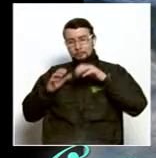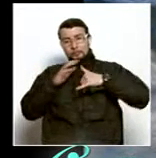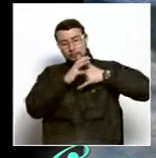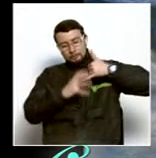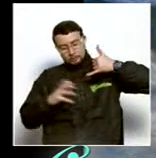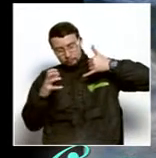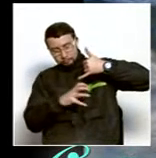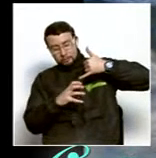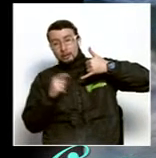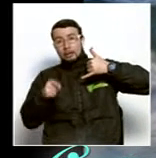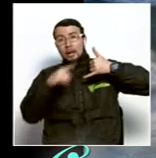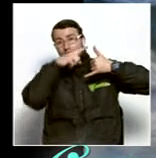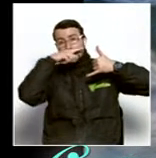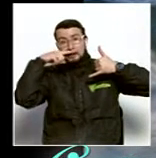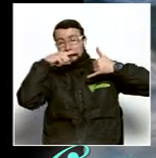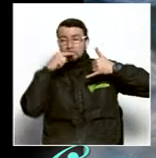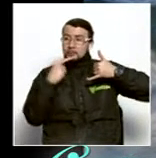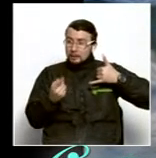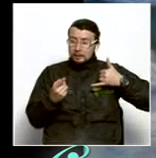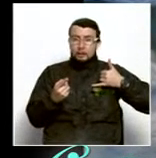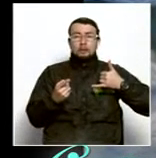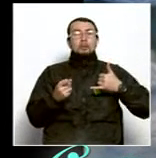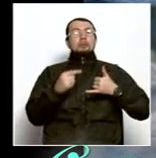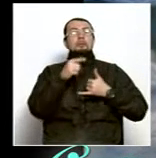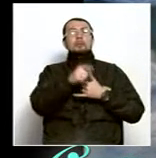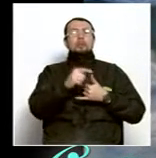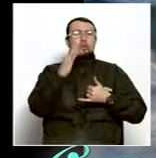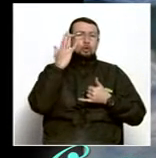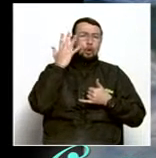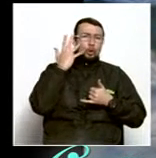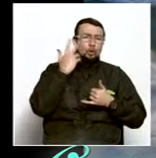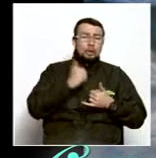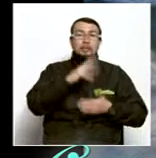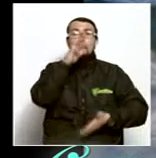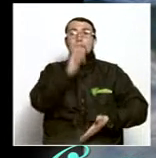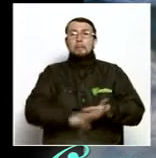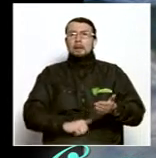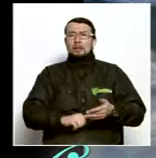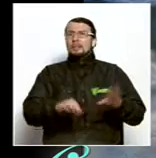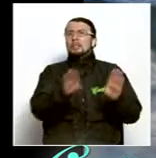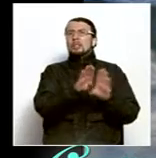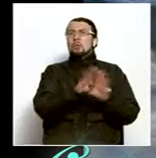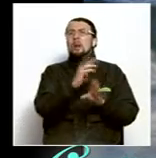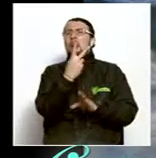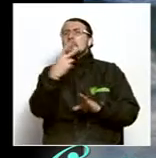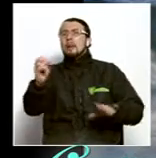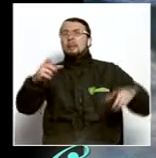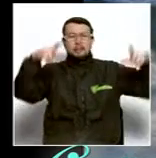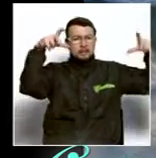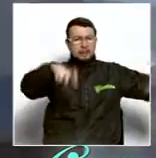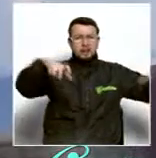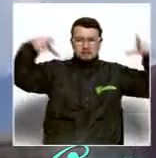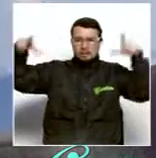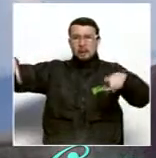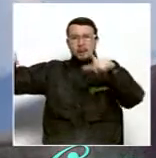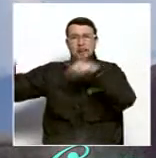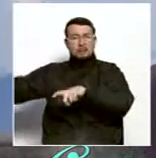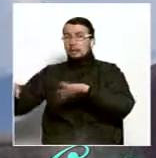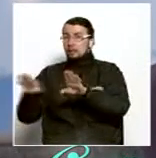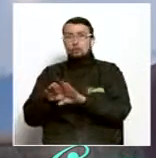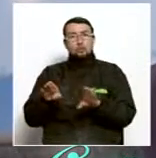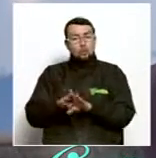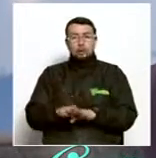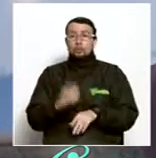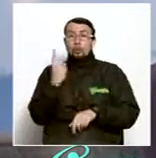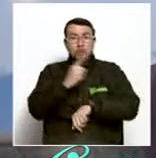diario se pierden el equivalente a 20 estadios de fútbol, ¿sí? Que son talados. Eso ocurre alrededor de cada